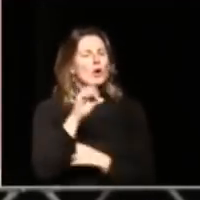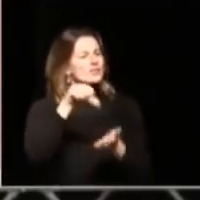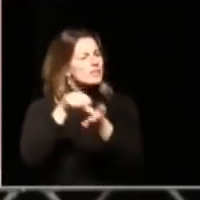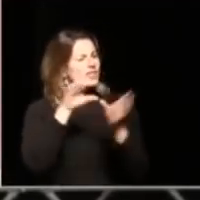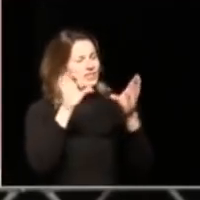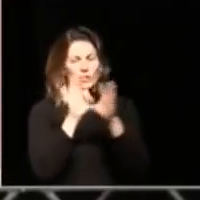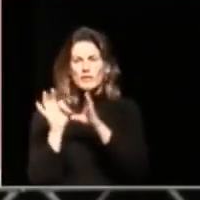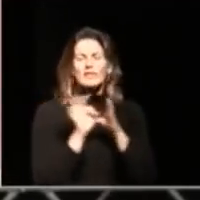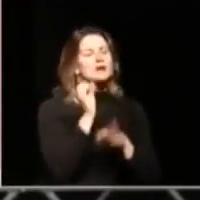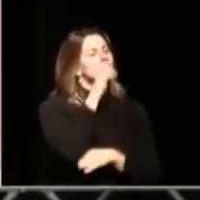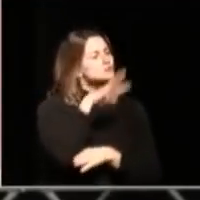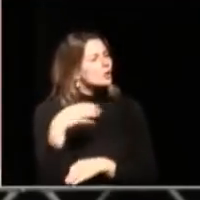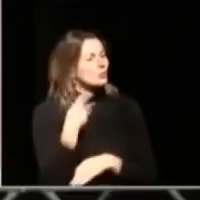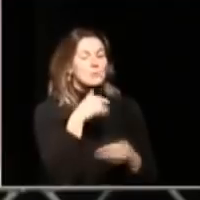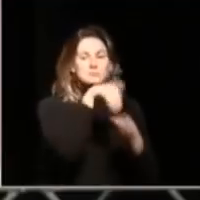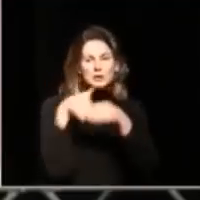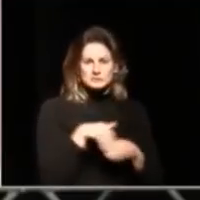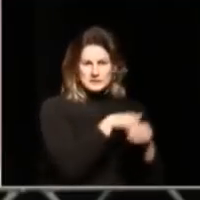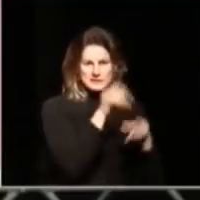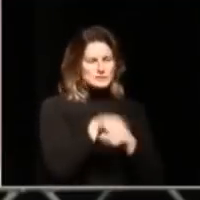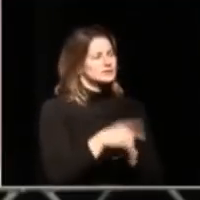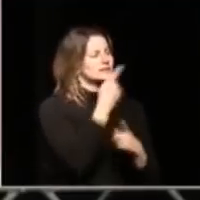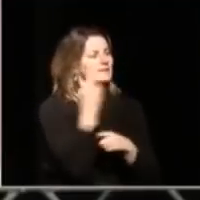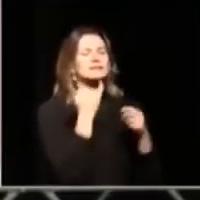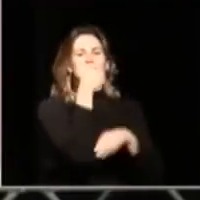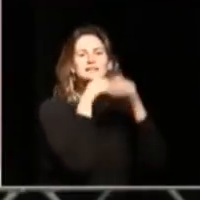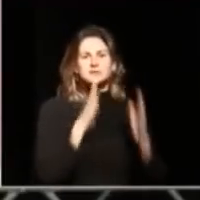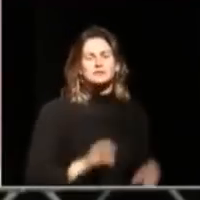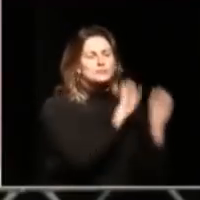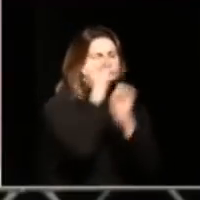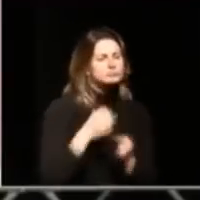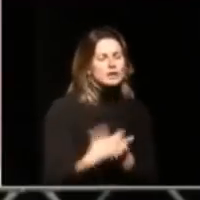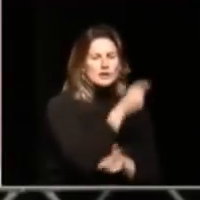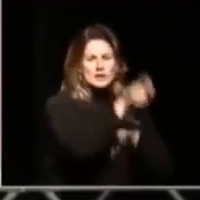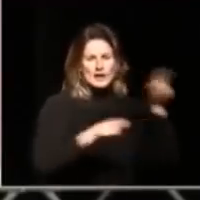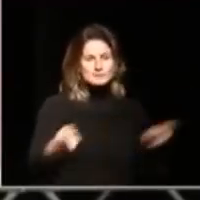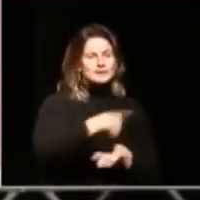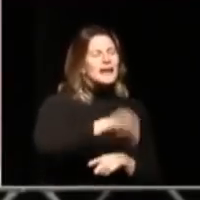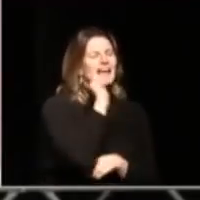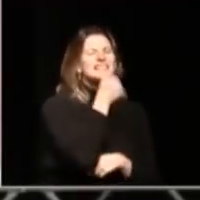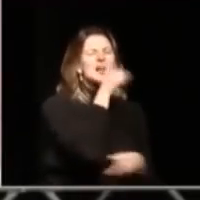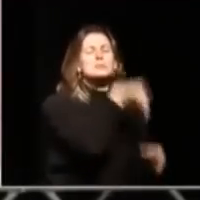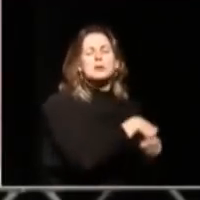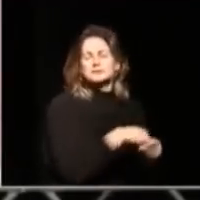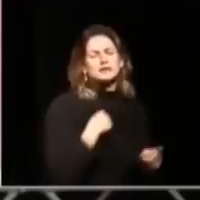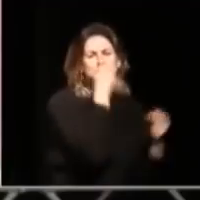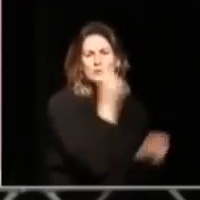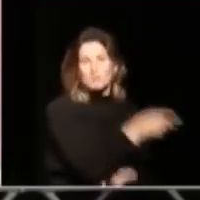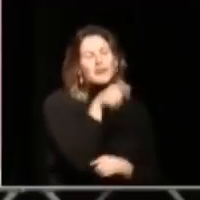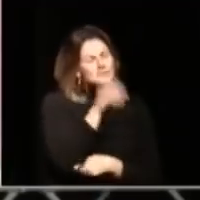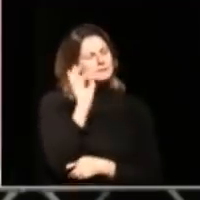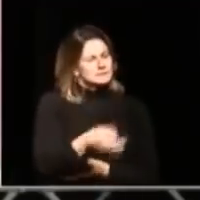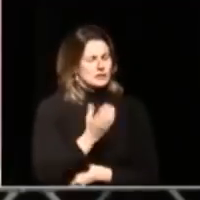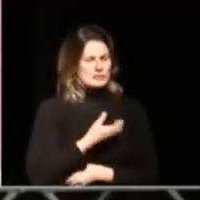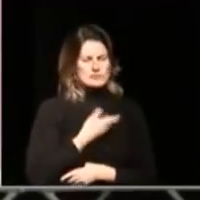CUP. Y hacen falta instituciones que protejan a todos los ciudadanos sin haberles preguntado a quién han votado. Eso es un ayuntamiento